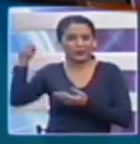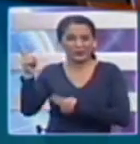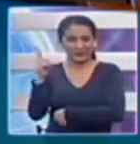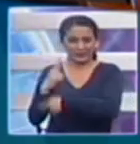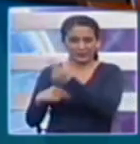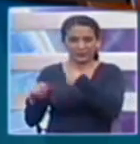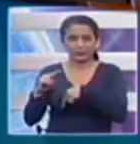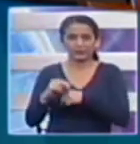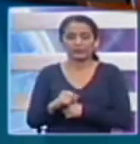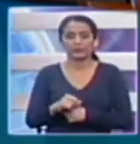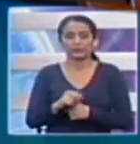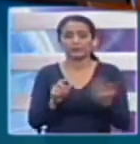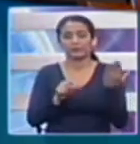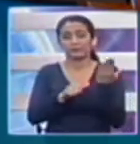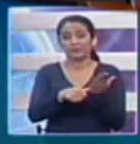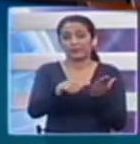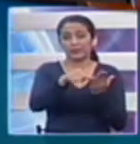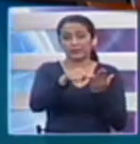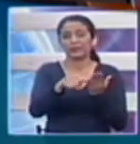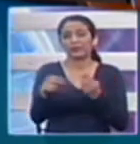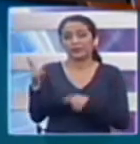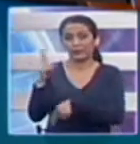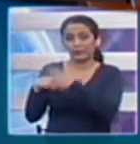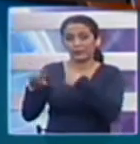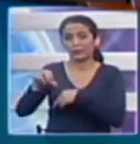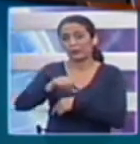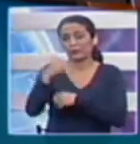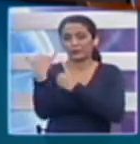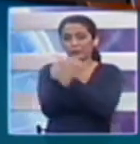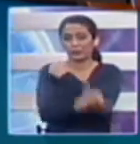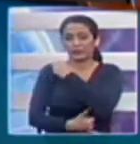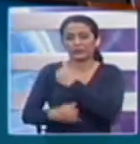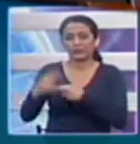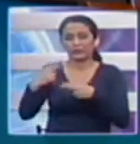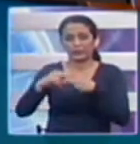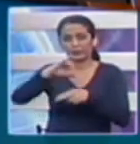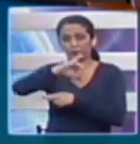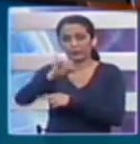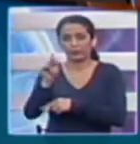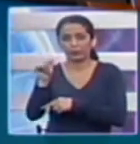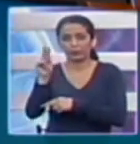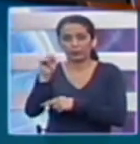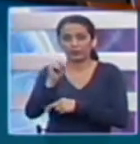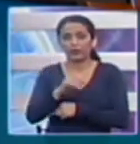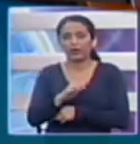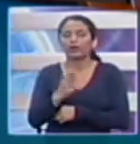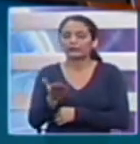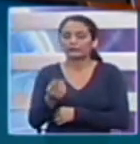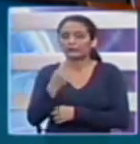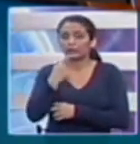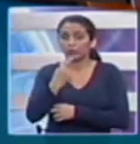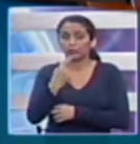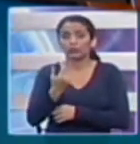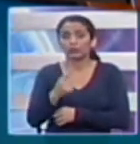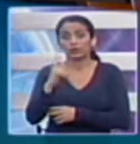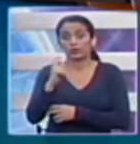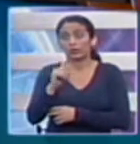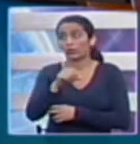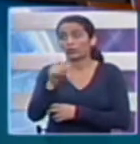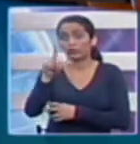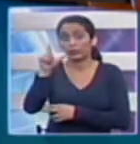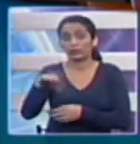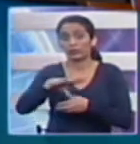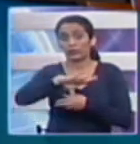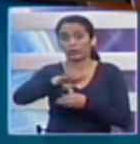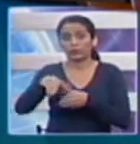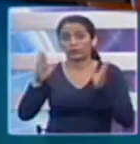Comercio Exterior, Juan Carlos Casinelli, señaló que los embajadores del bloque con quienes se reunirá serían los que darían luz verde para sellar